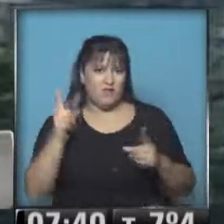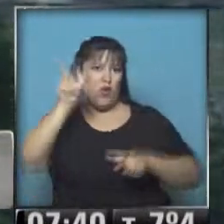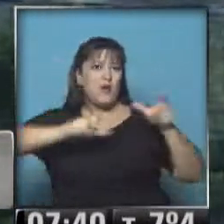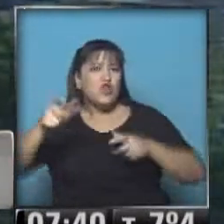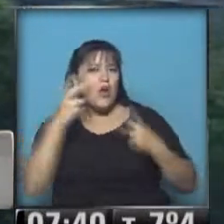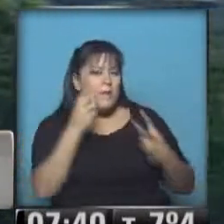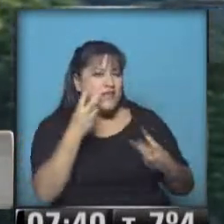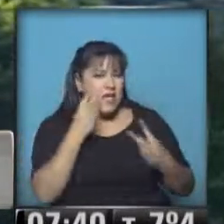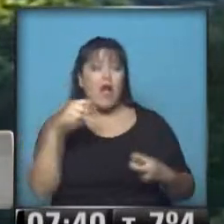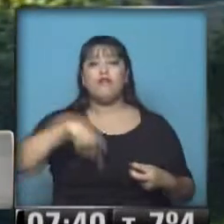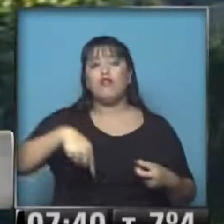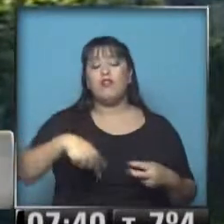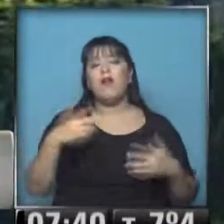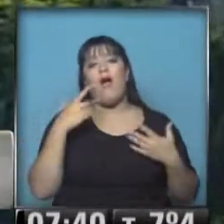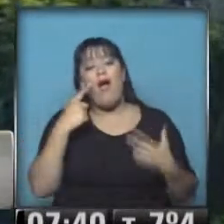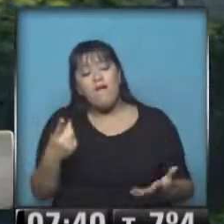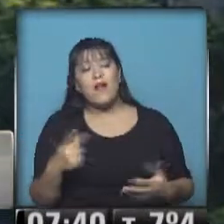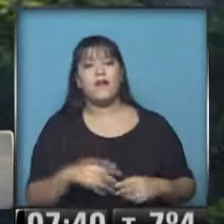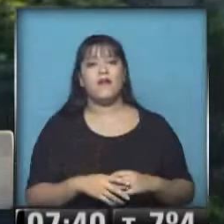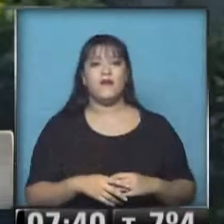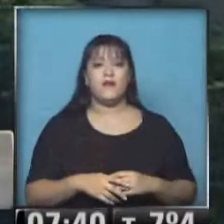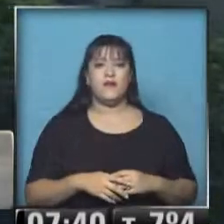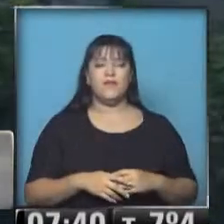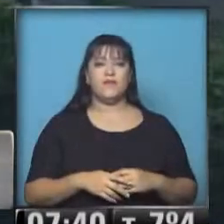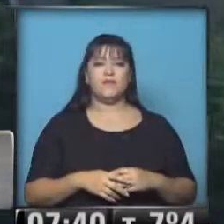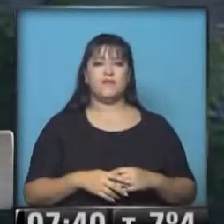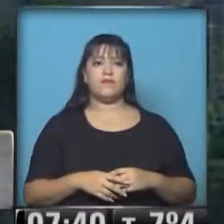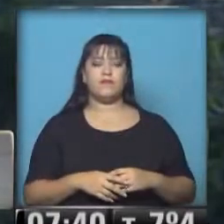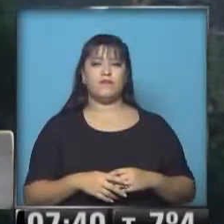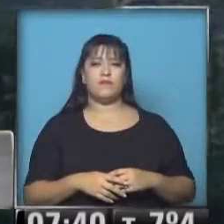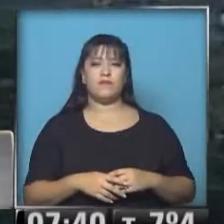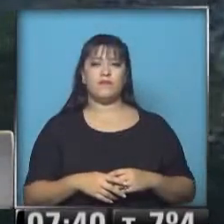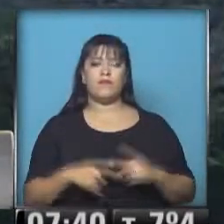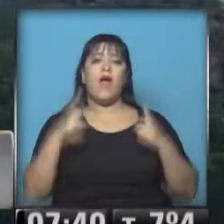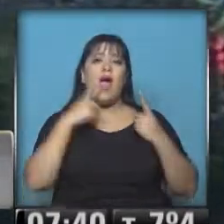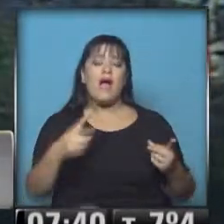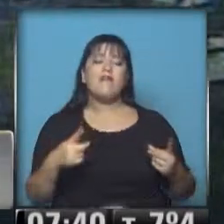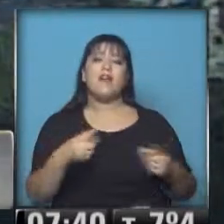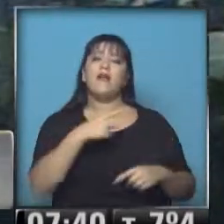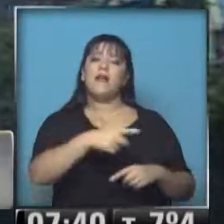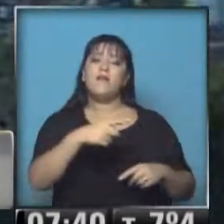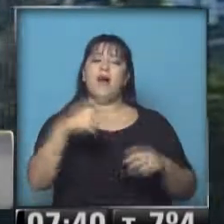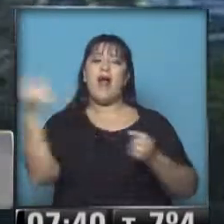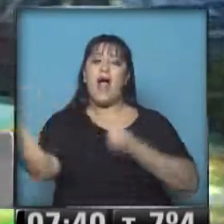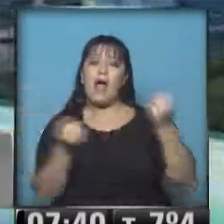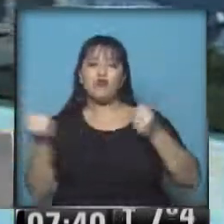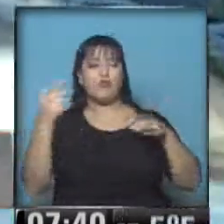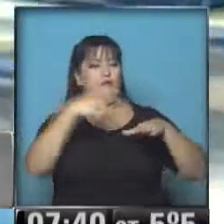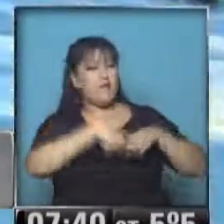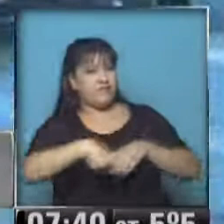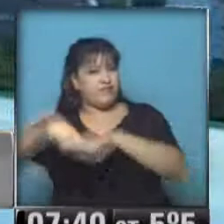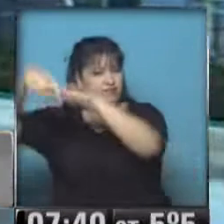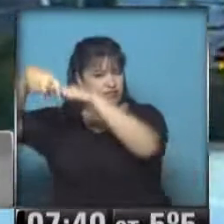naturalmente la medida de lo posible realizar los trabajos correspondientes en el automóvil que ya fue retirado